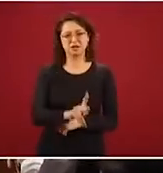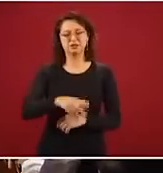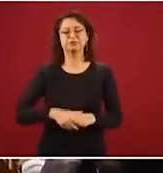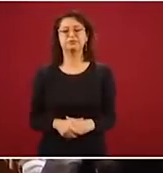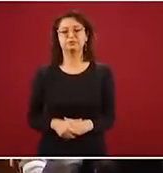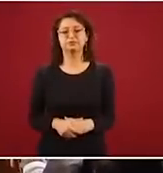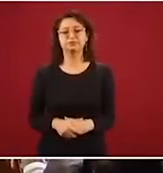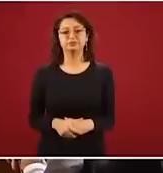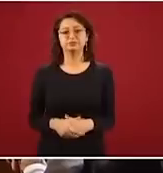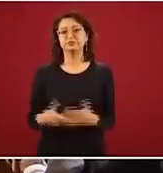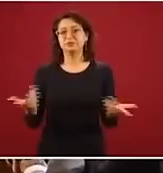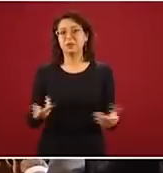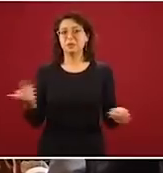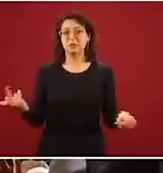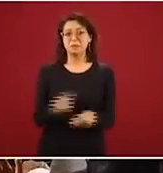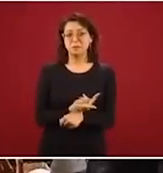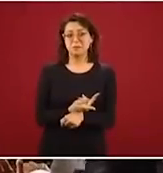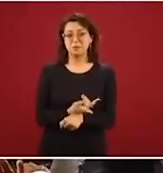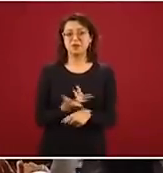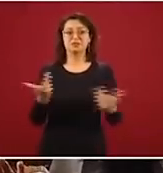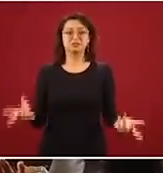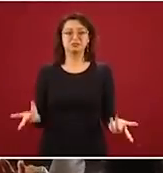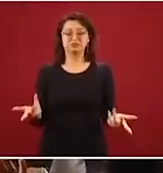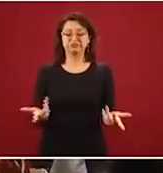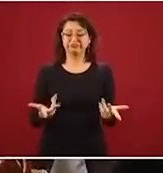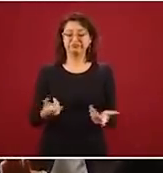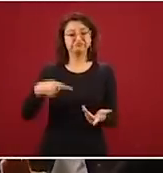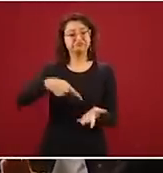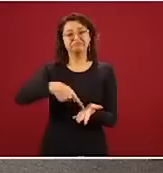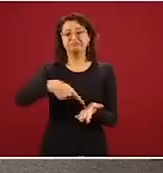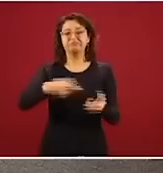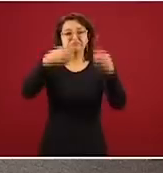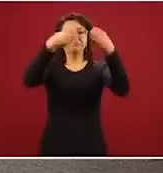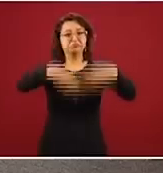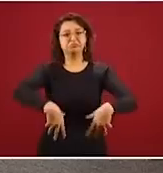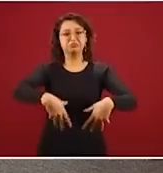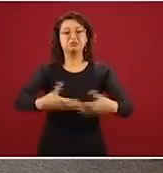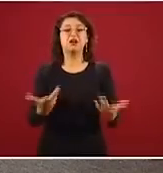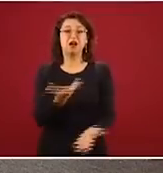y nos los dejaron tirado y lo estamos levantando.